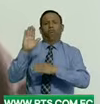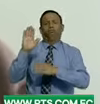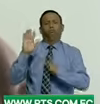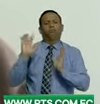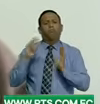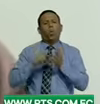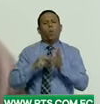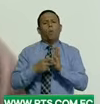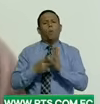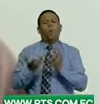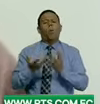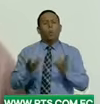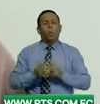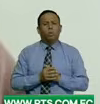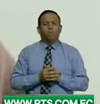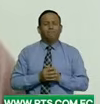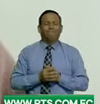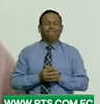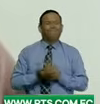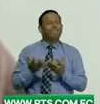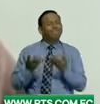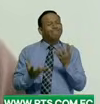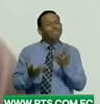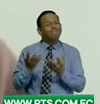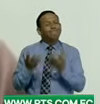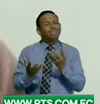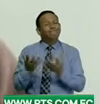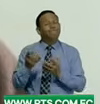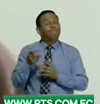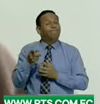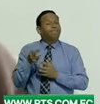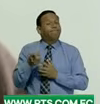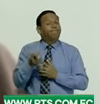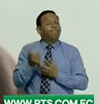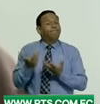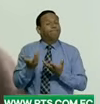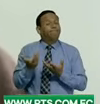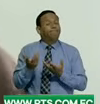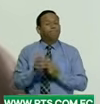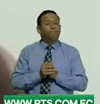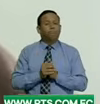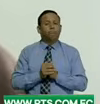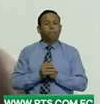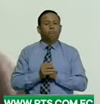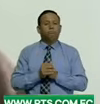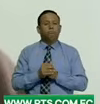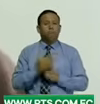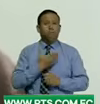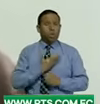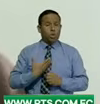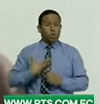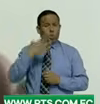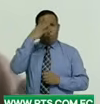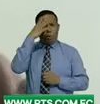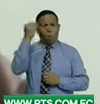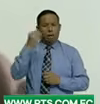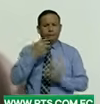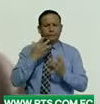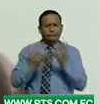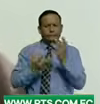impunidad, y por lo tanto la esperanza puesta en el presidente Noboa puede